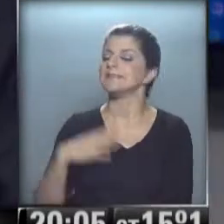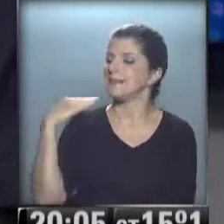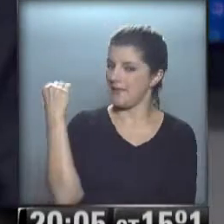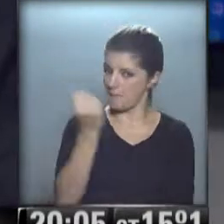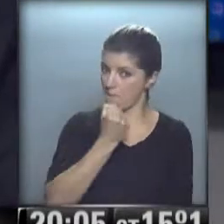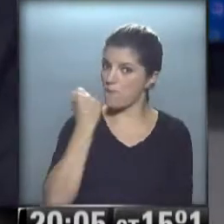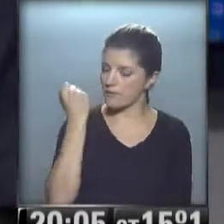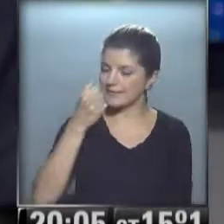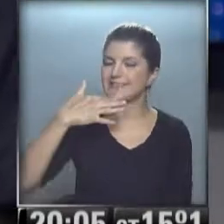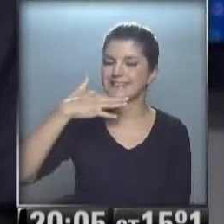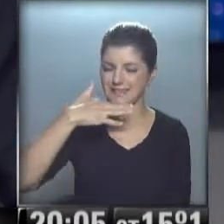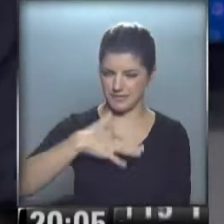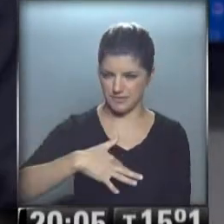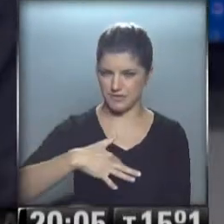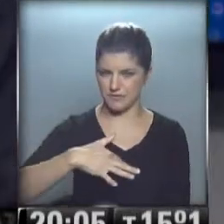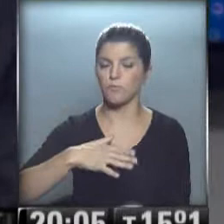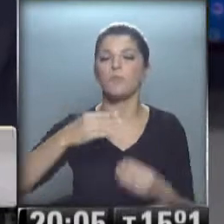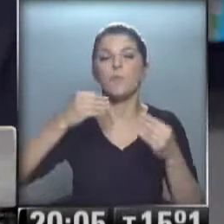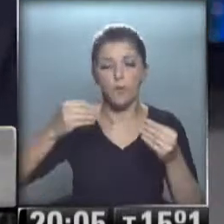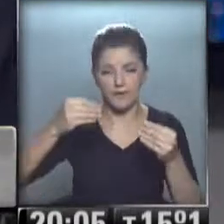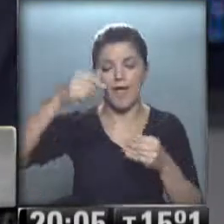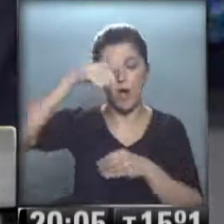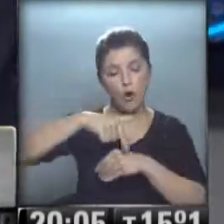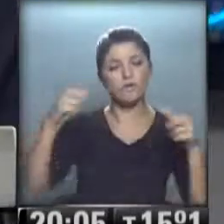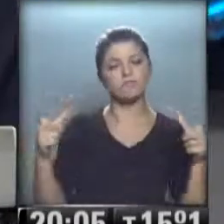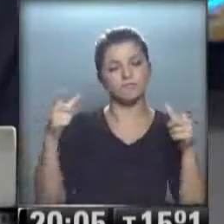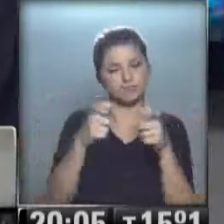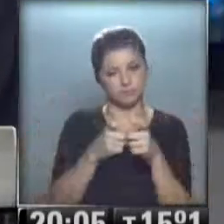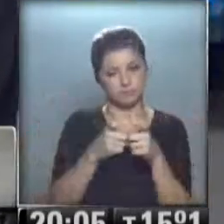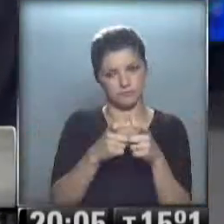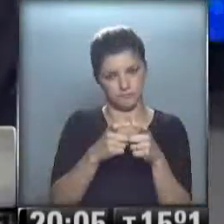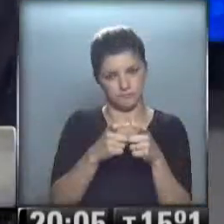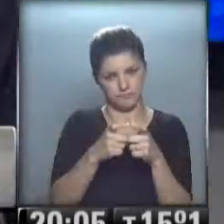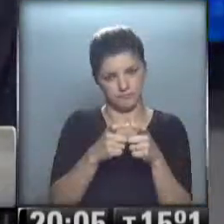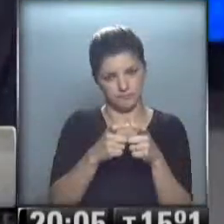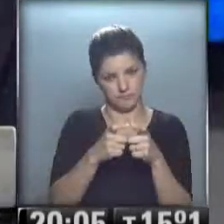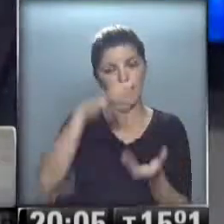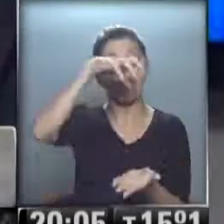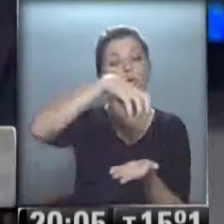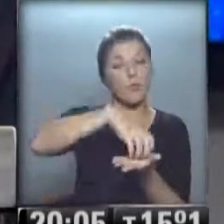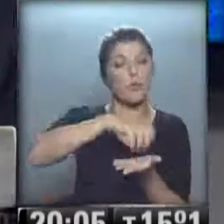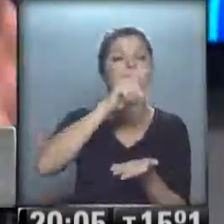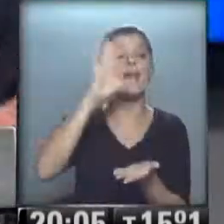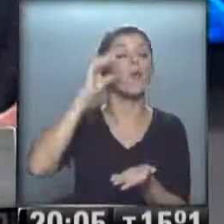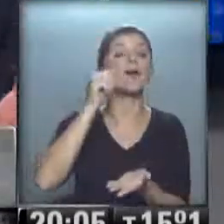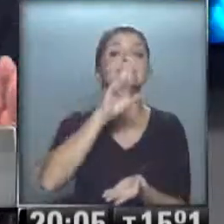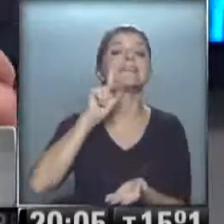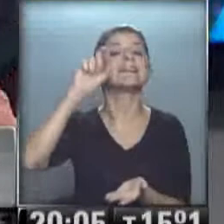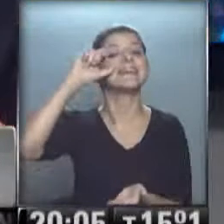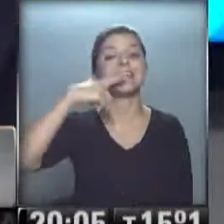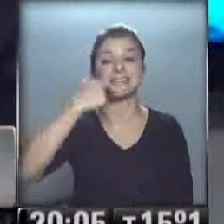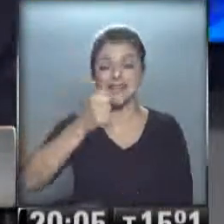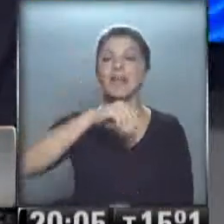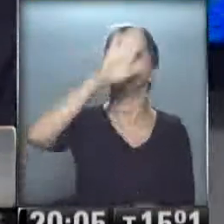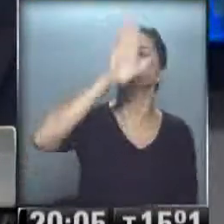importante entender por qué se hizo esta audiencia hoy en el juzgado de Tomás Griesa. ¿Quién la convoca